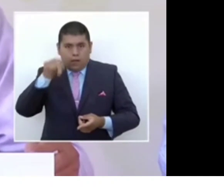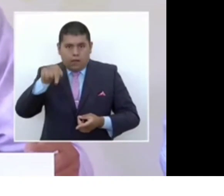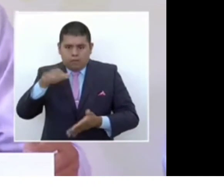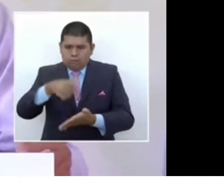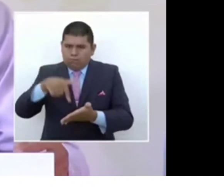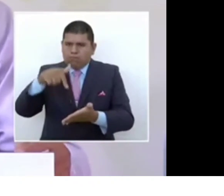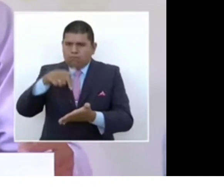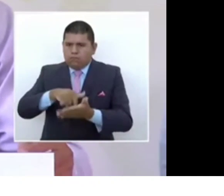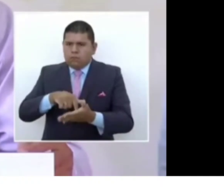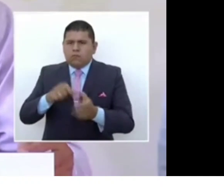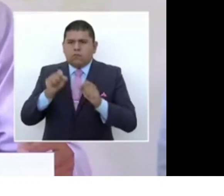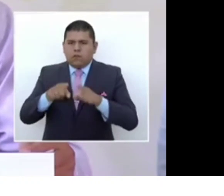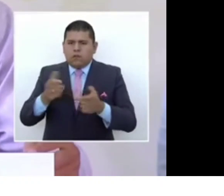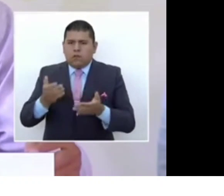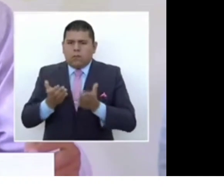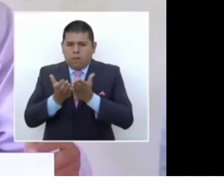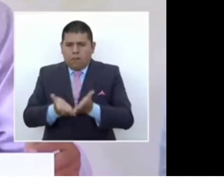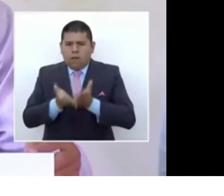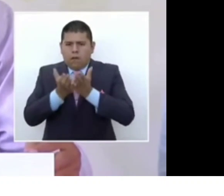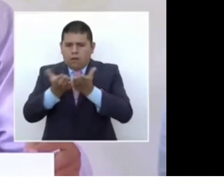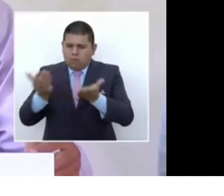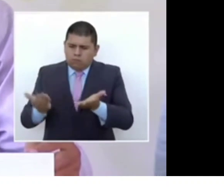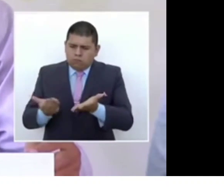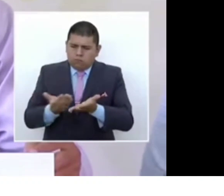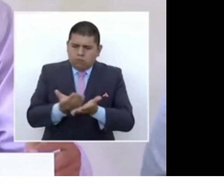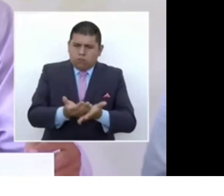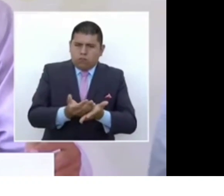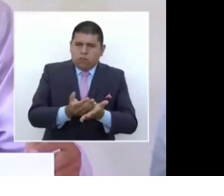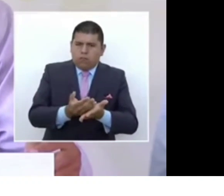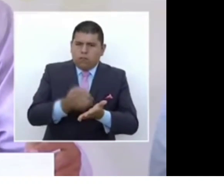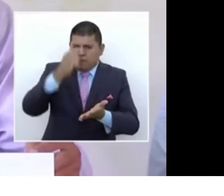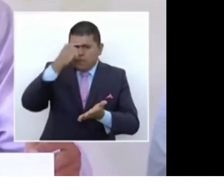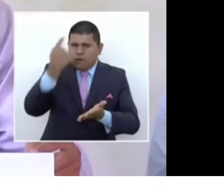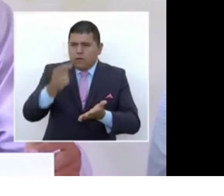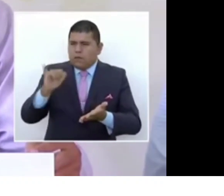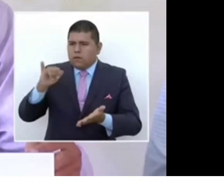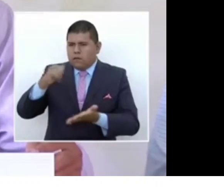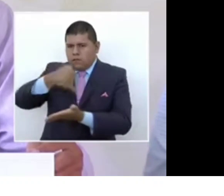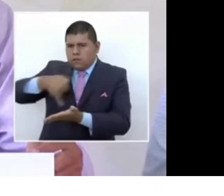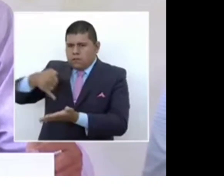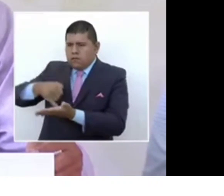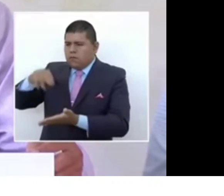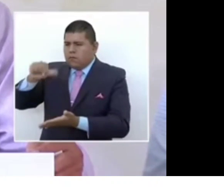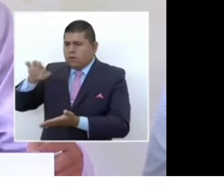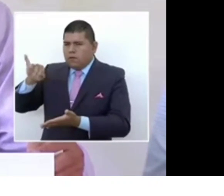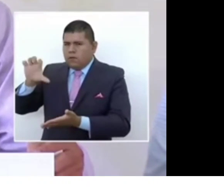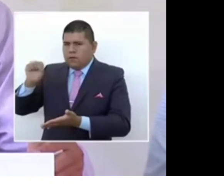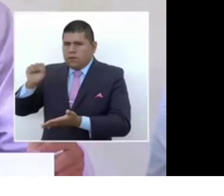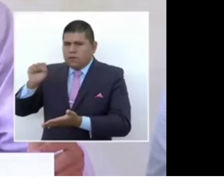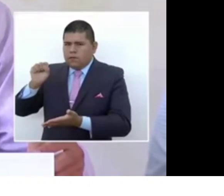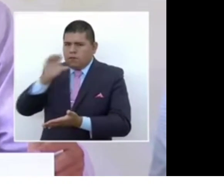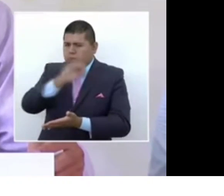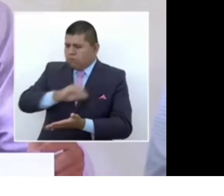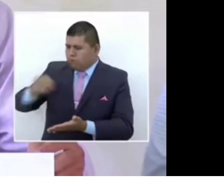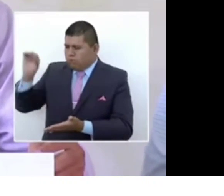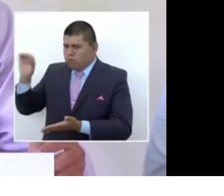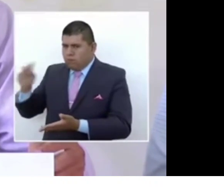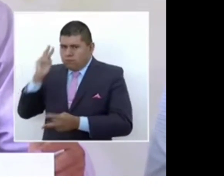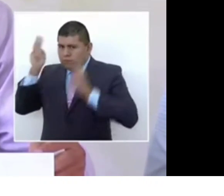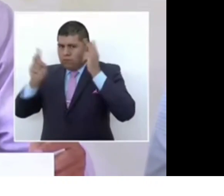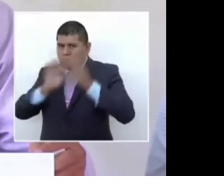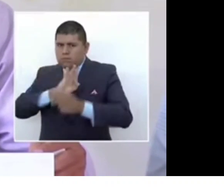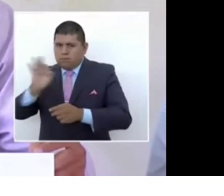un embarcadero para las Islas Marías por el plan que se tiene